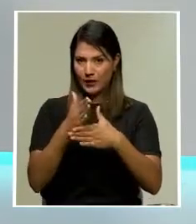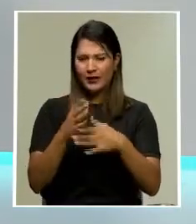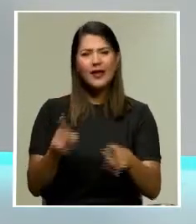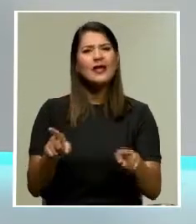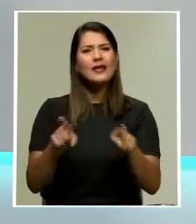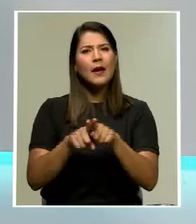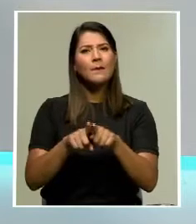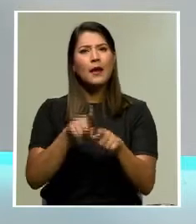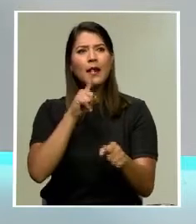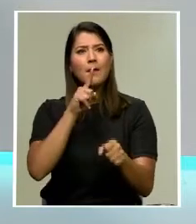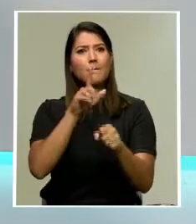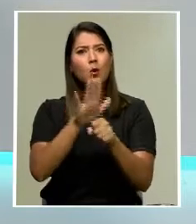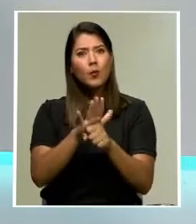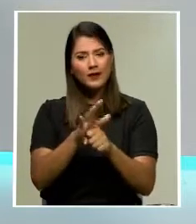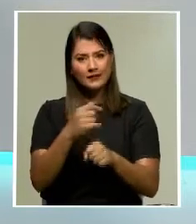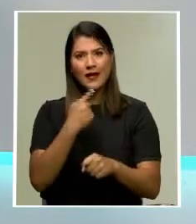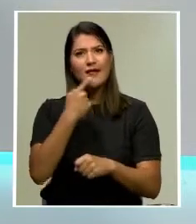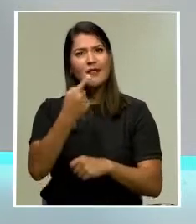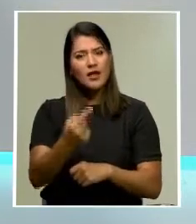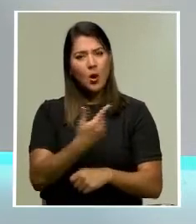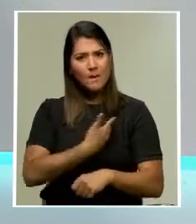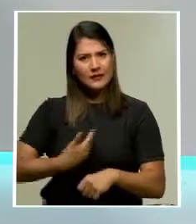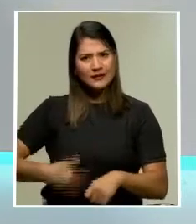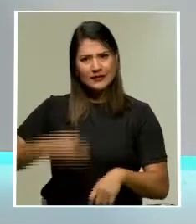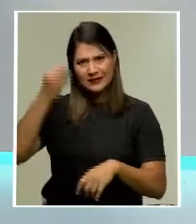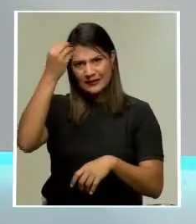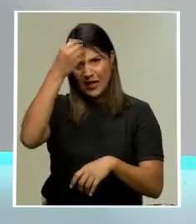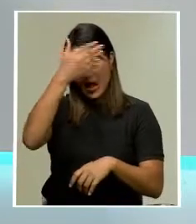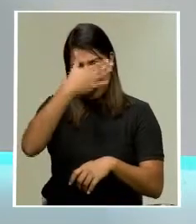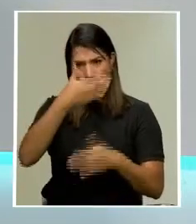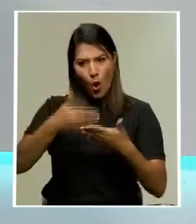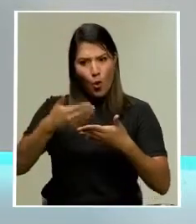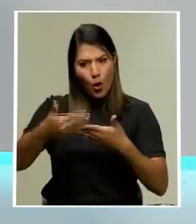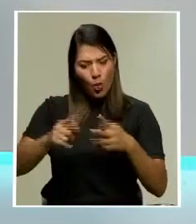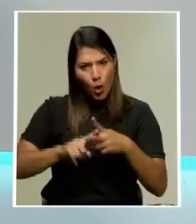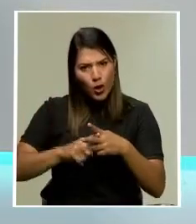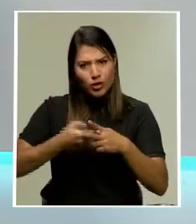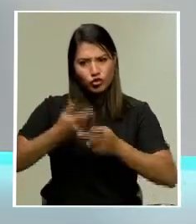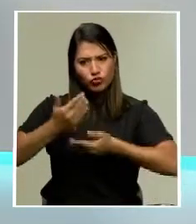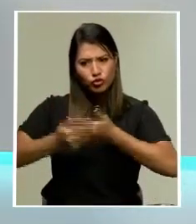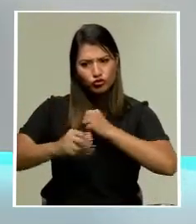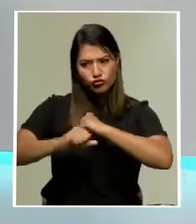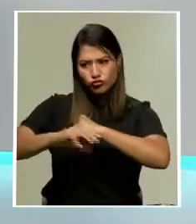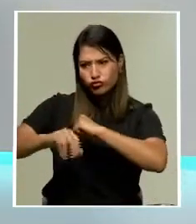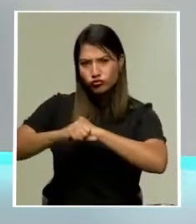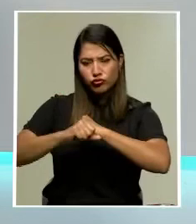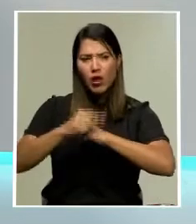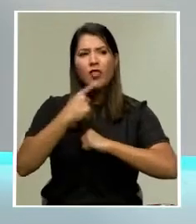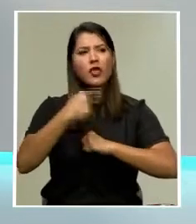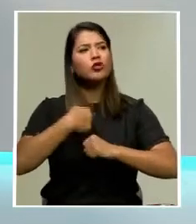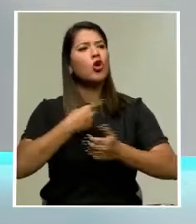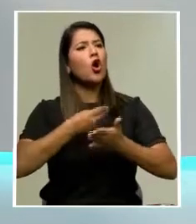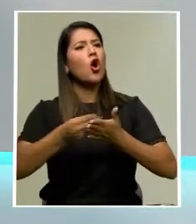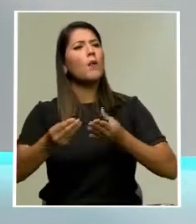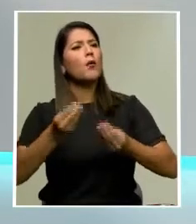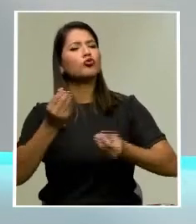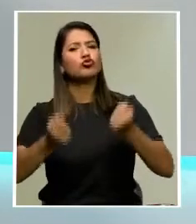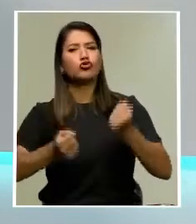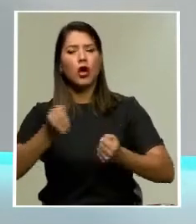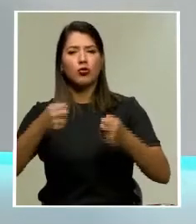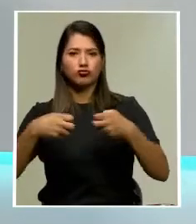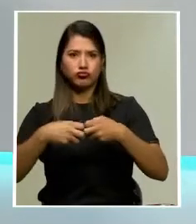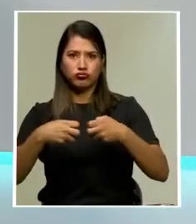campaña del presidente Carlos Alvarado, que apenas al día de hoy se ha cumplido el 9% de